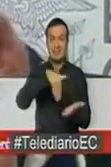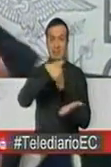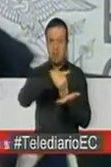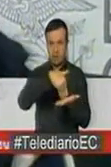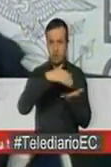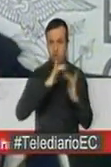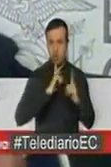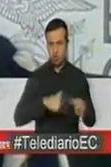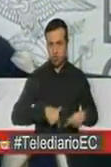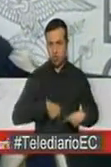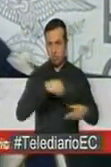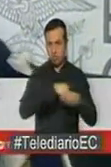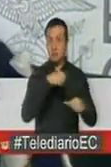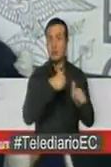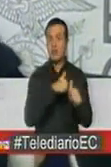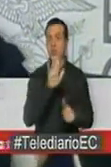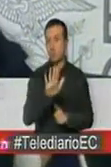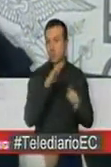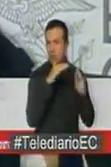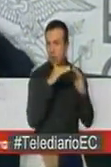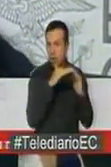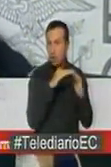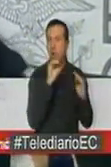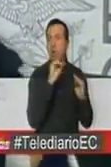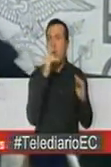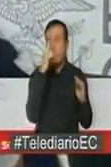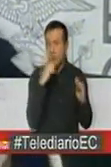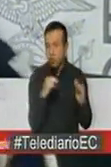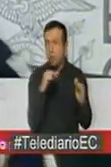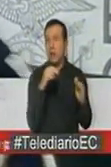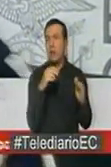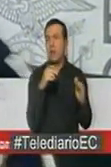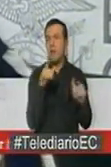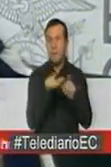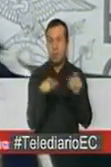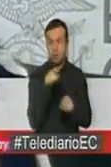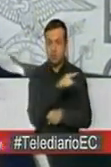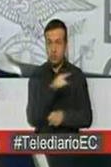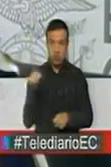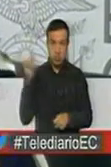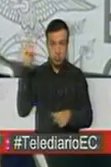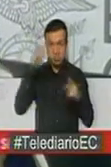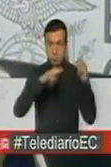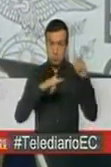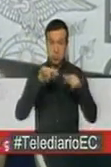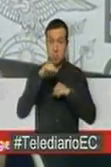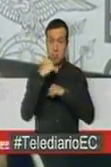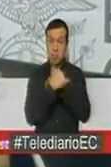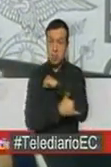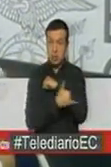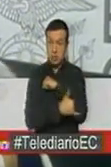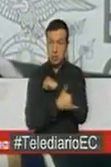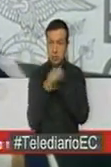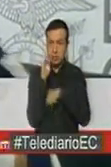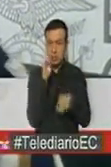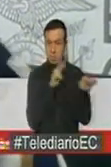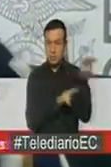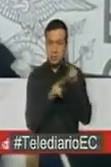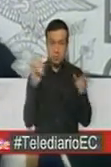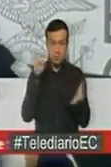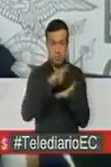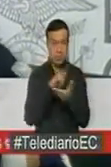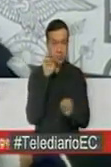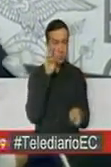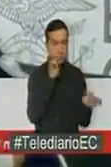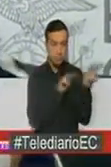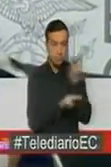cercanos del lugar de residencia o el lugar de hospedaje de los pasajeros que vengan de los países que vamos a monitorear, y de esta